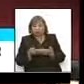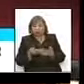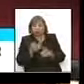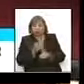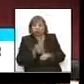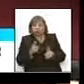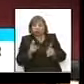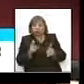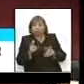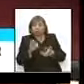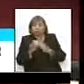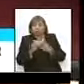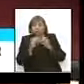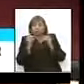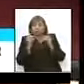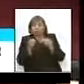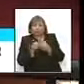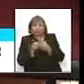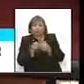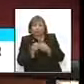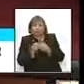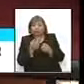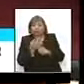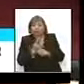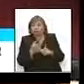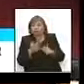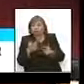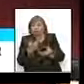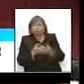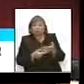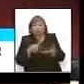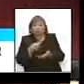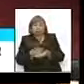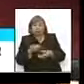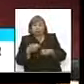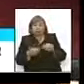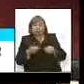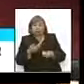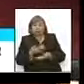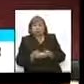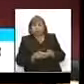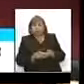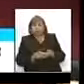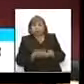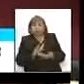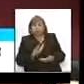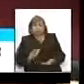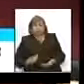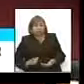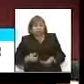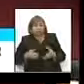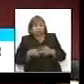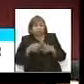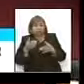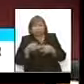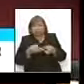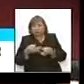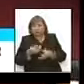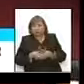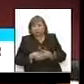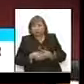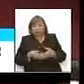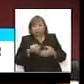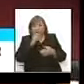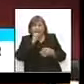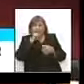libres, que haya organización partidaria también libre, que el financiamiento de los partidos sea un financiamiento puesto por el Estado, no por los grandes grupos económicos, que las